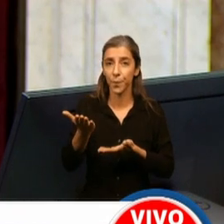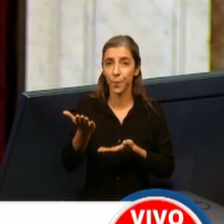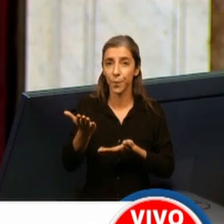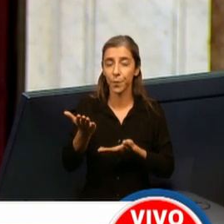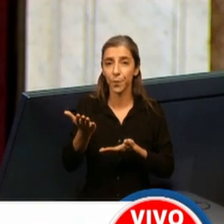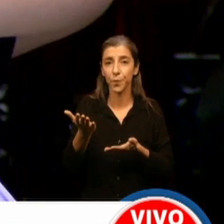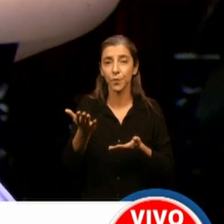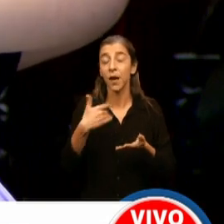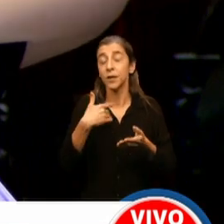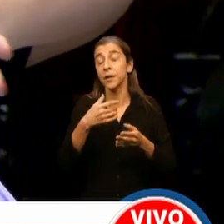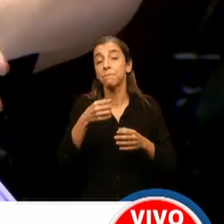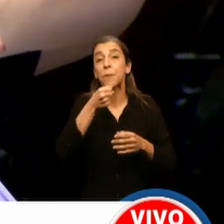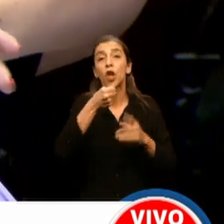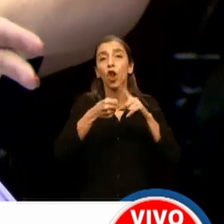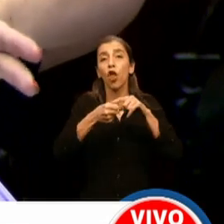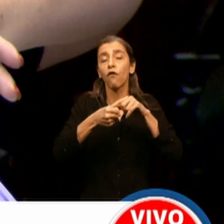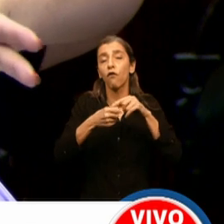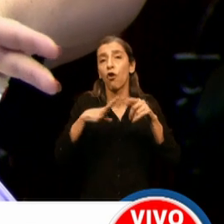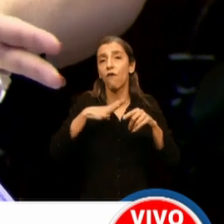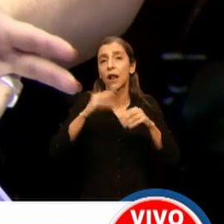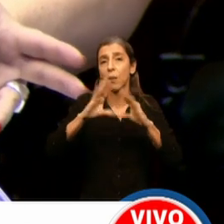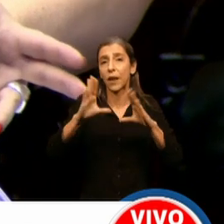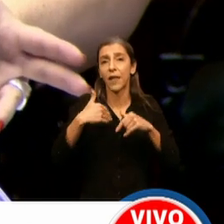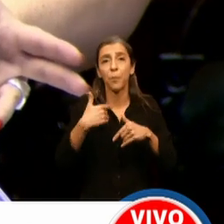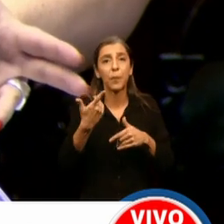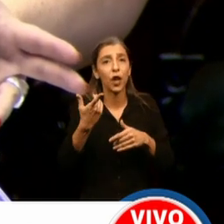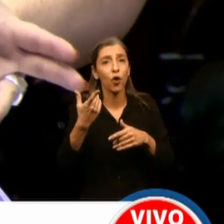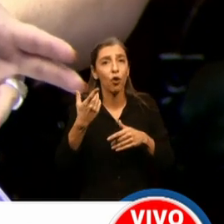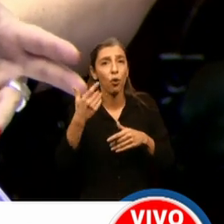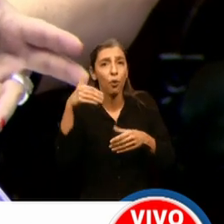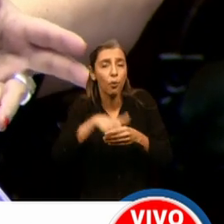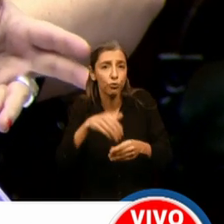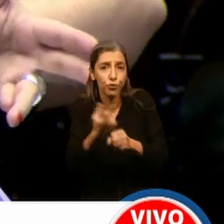no me emprende el micrófono presidente no podemos votar porque no hay quórum